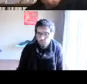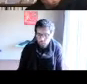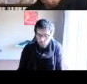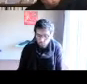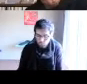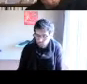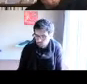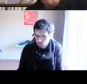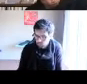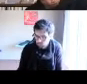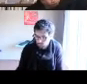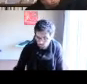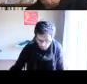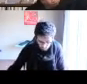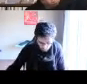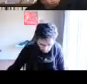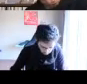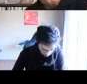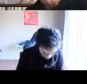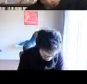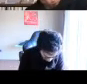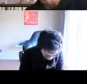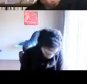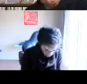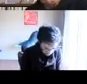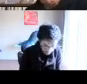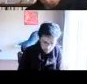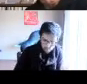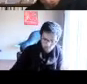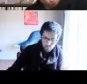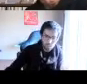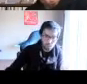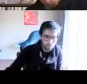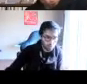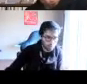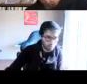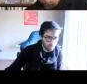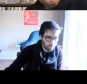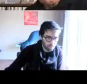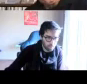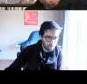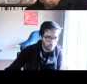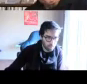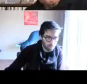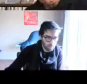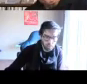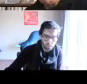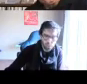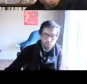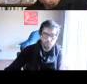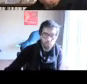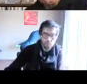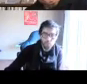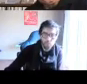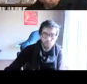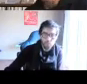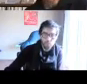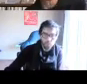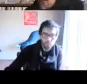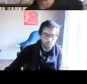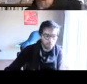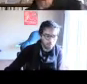vivienda? Entonces, una investigación y unos ítems que puse